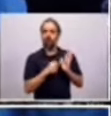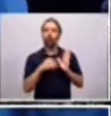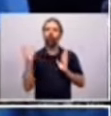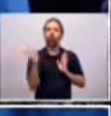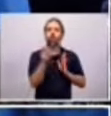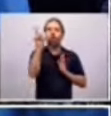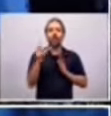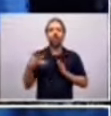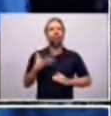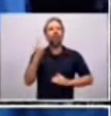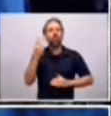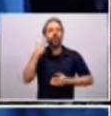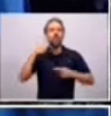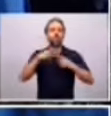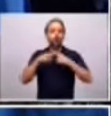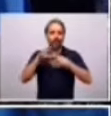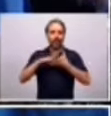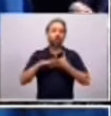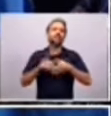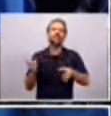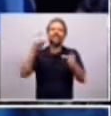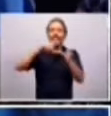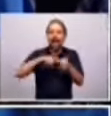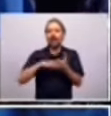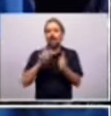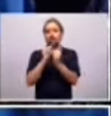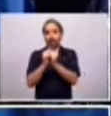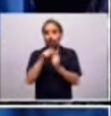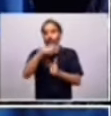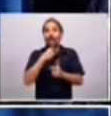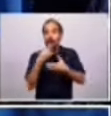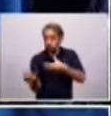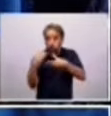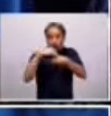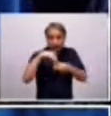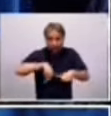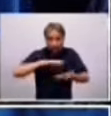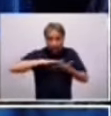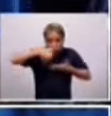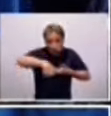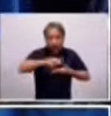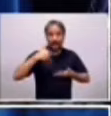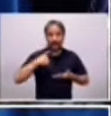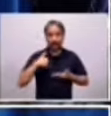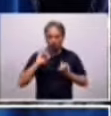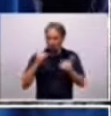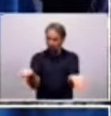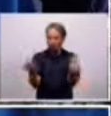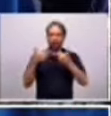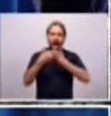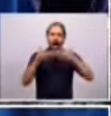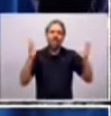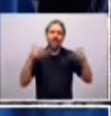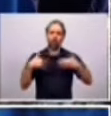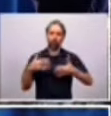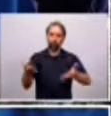mano y hacemos un paro. No es un colectivo de 20 trabajadores, digamos. En eso estamos muy, muy de acuerdo. Desde ese punto de vista, yo lo que trato es de bajar a